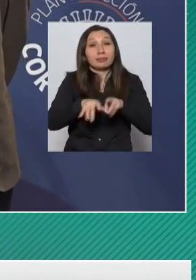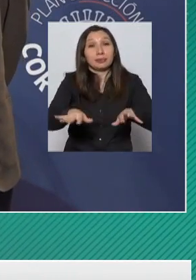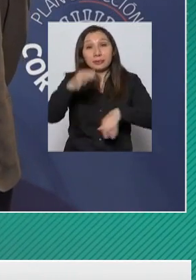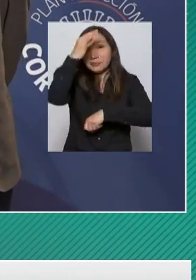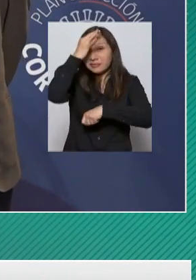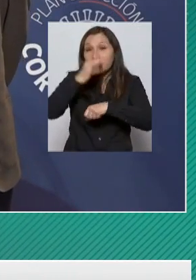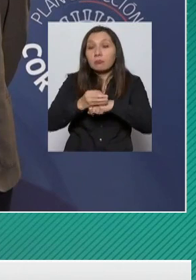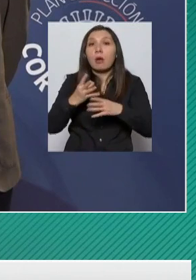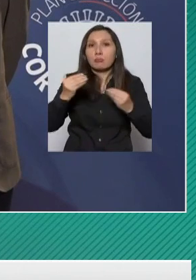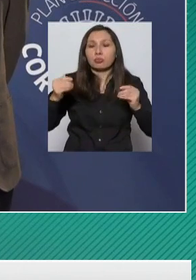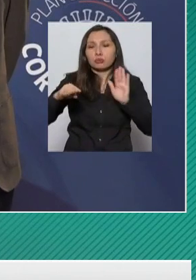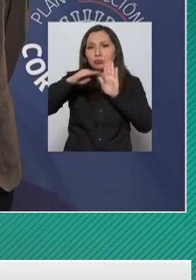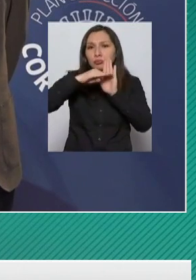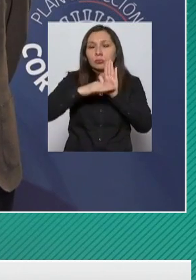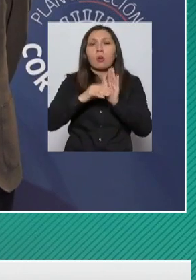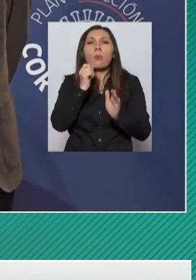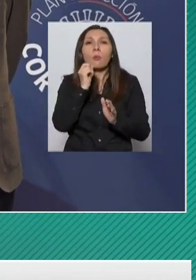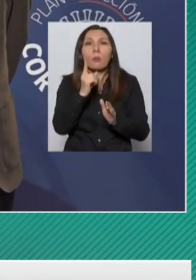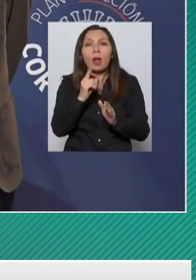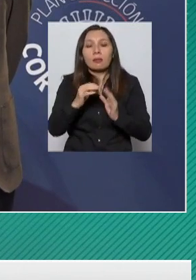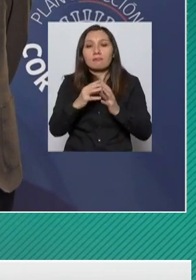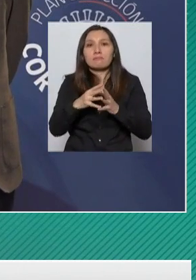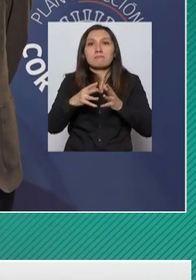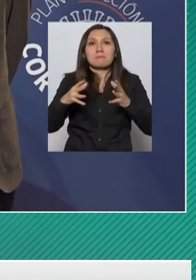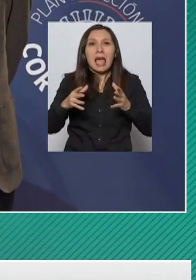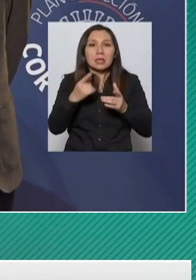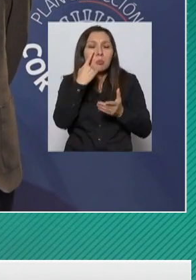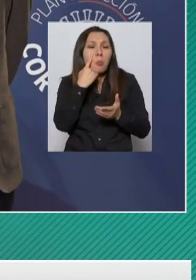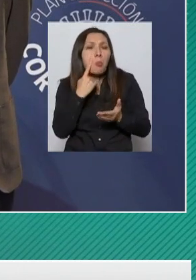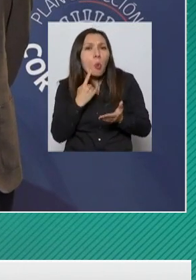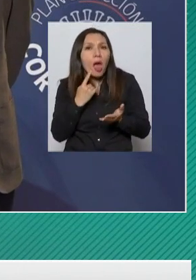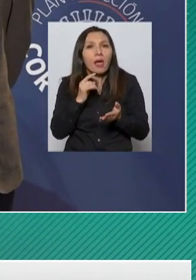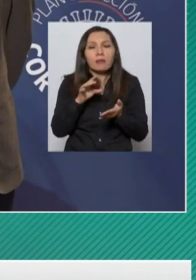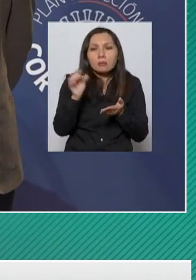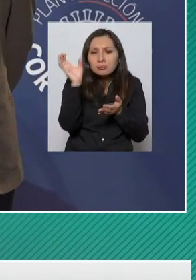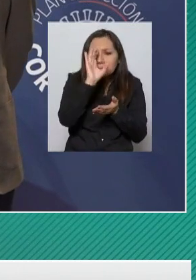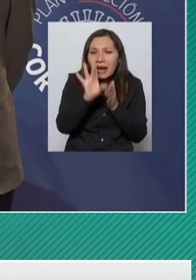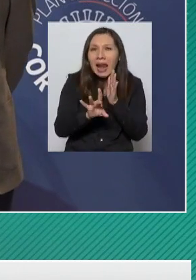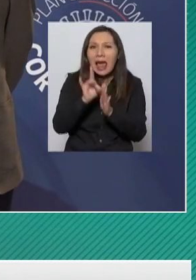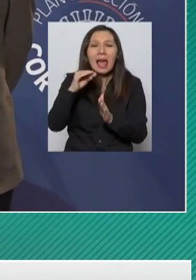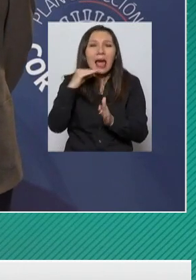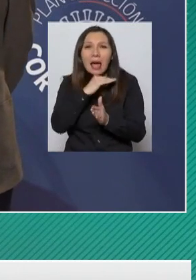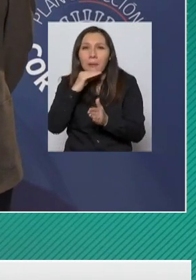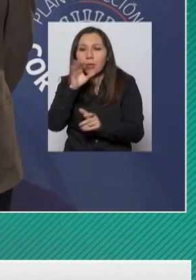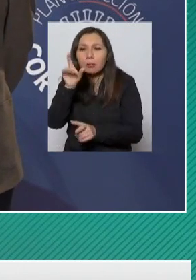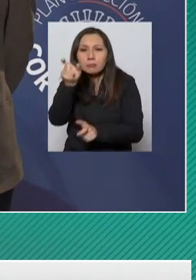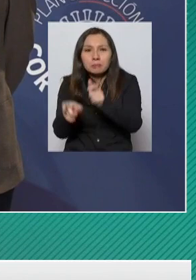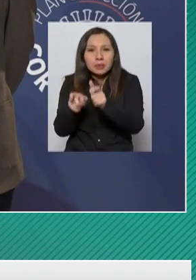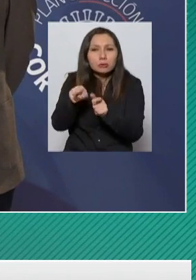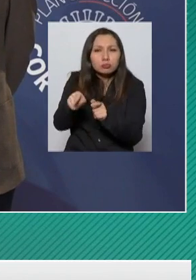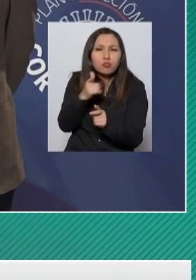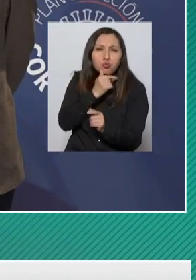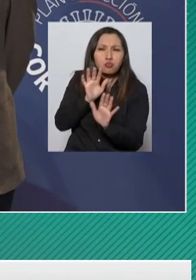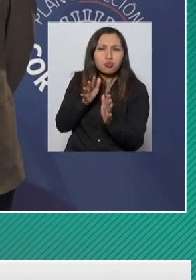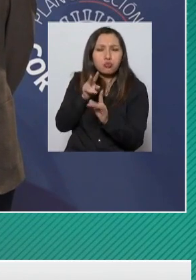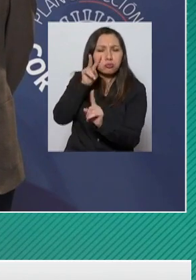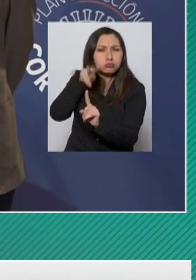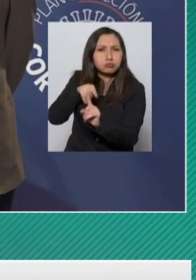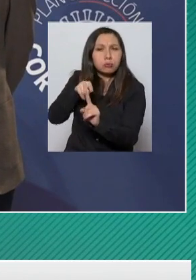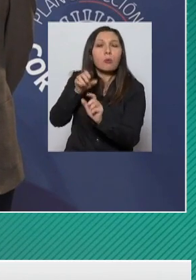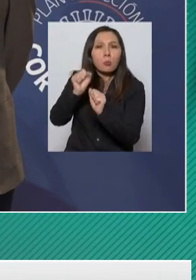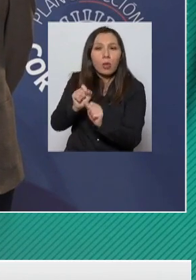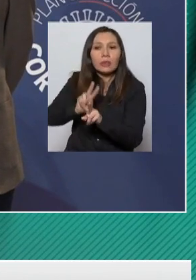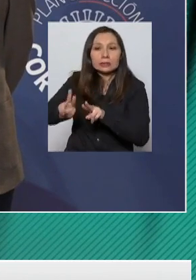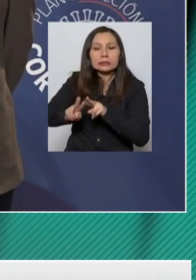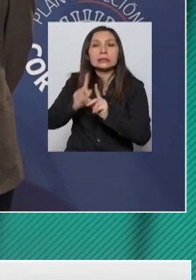varias medidas una de ellas es un aumento del testeo para pesquisar oportunamente aquellos casos sospechosos que podrían estar